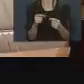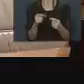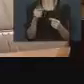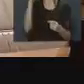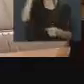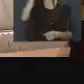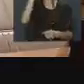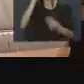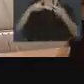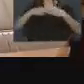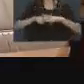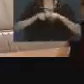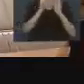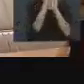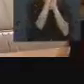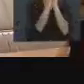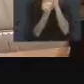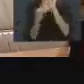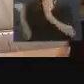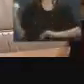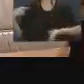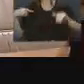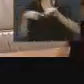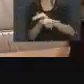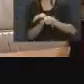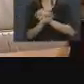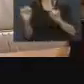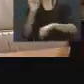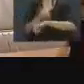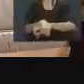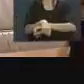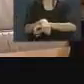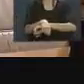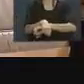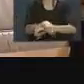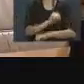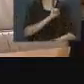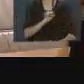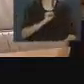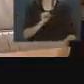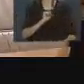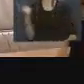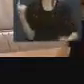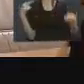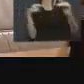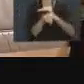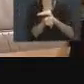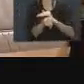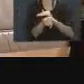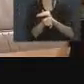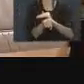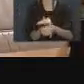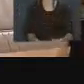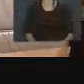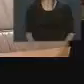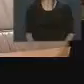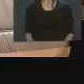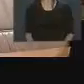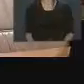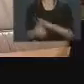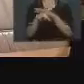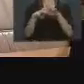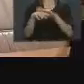técnicos sino que por esta intromisión inaceptable desde Santiago se quiso de alguna manera